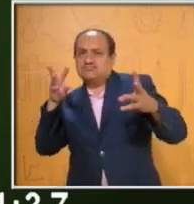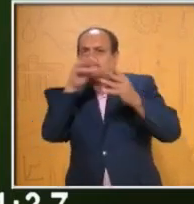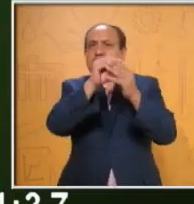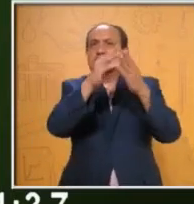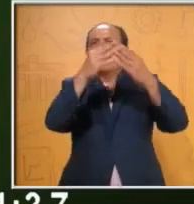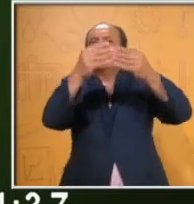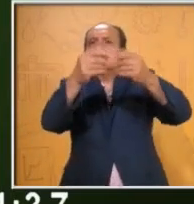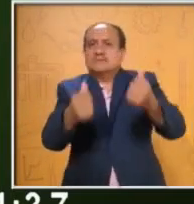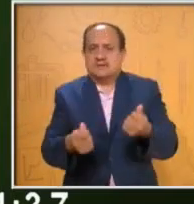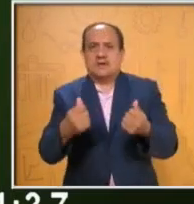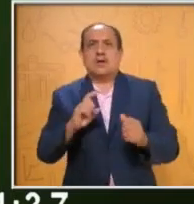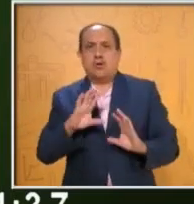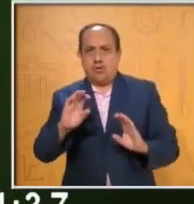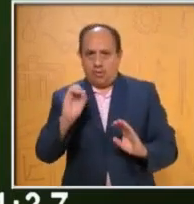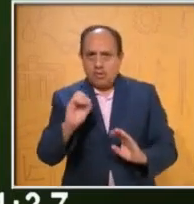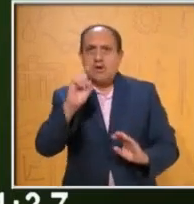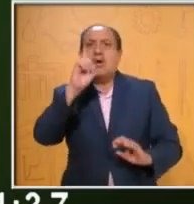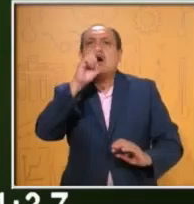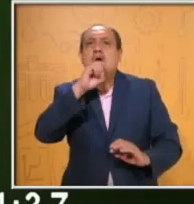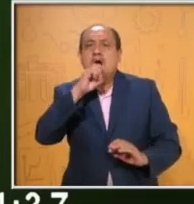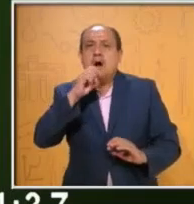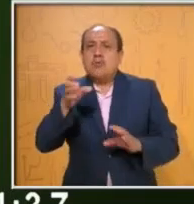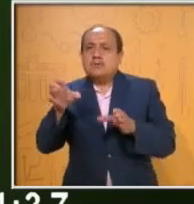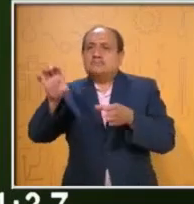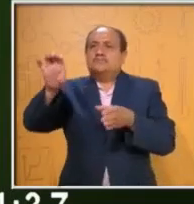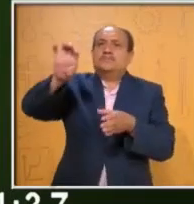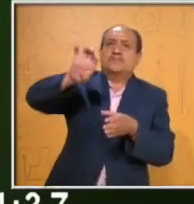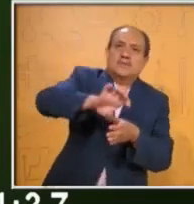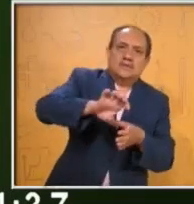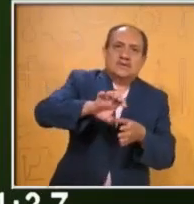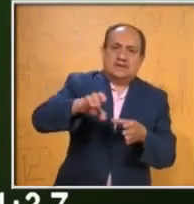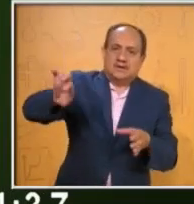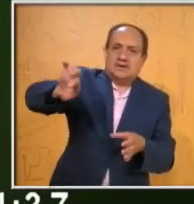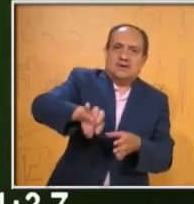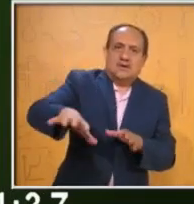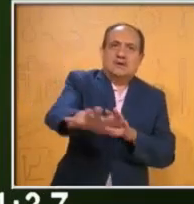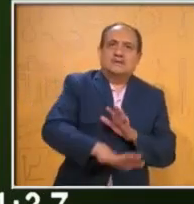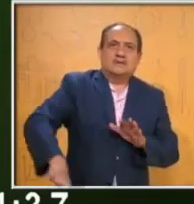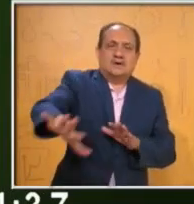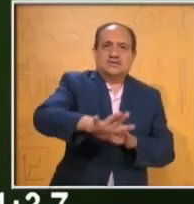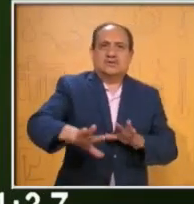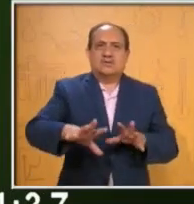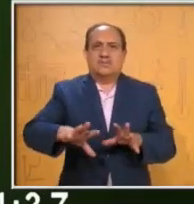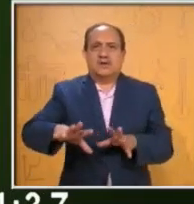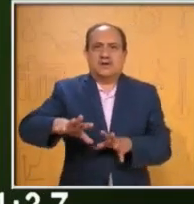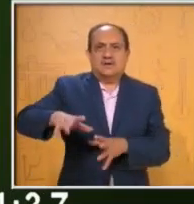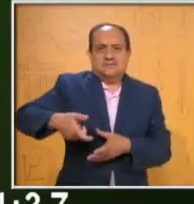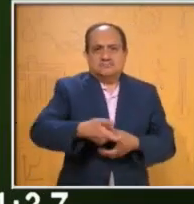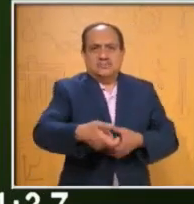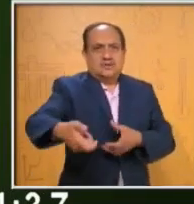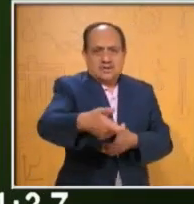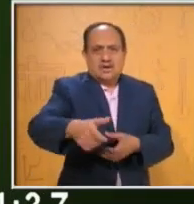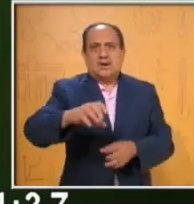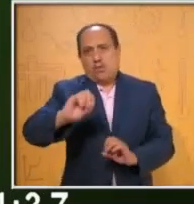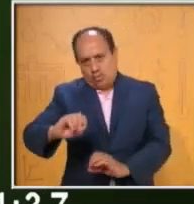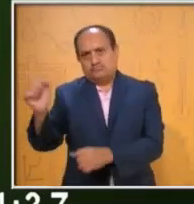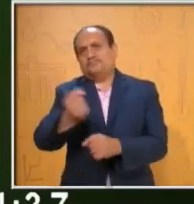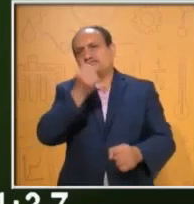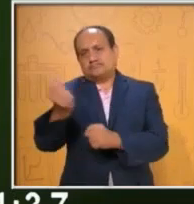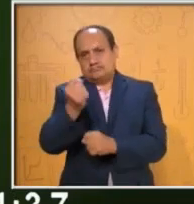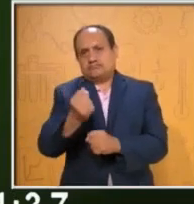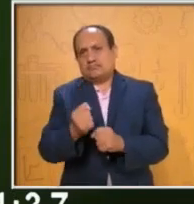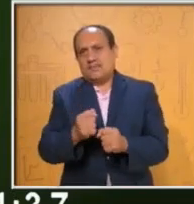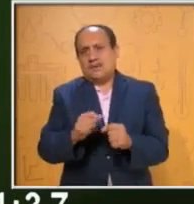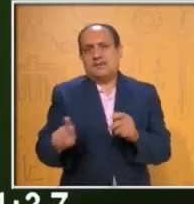Así es, o cuando bien. El agua en forma líquida la tiramos al suelo para regar, ¿verdad? O para barrer